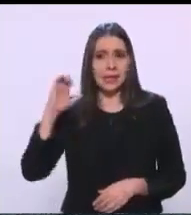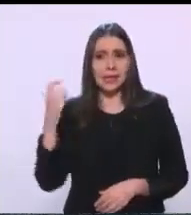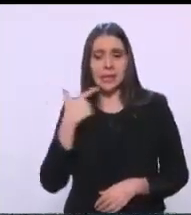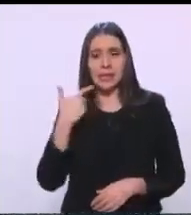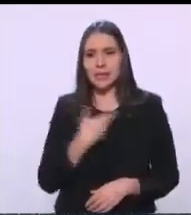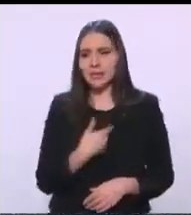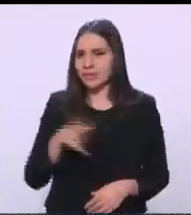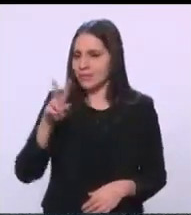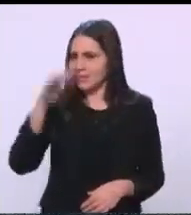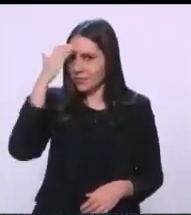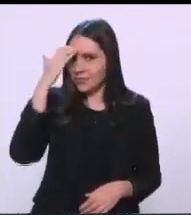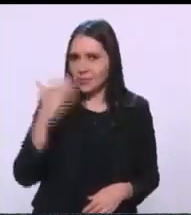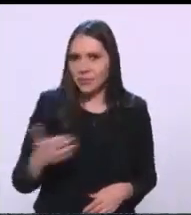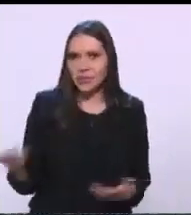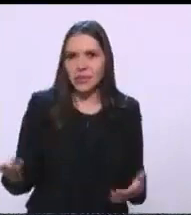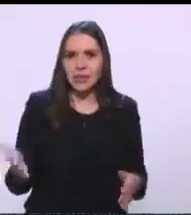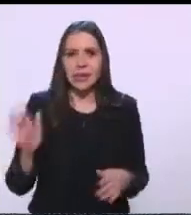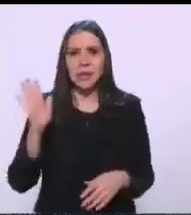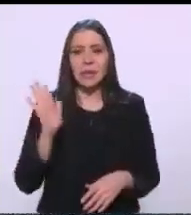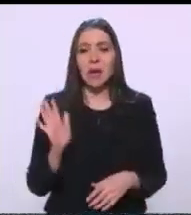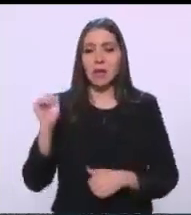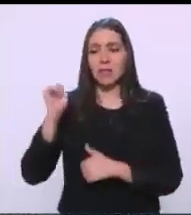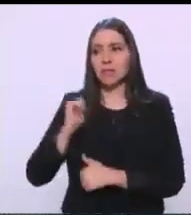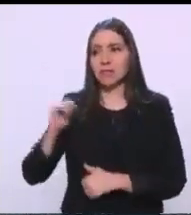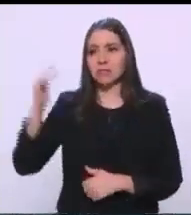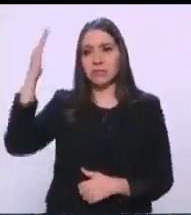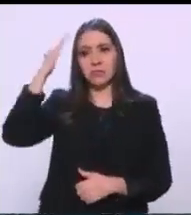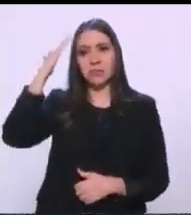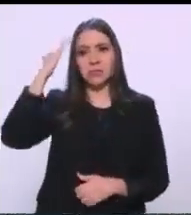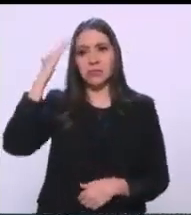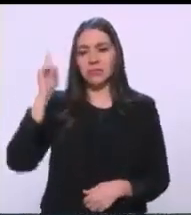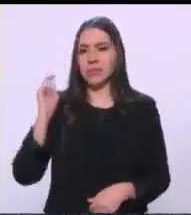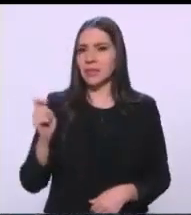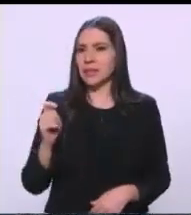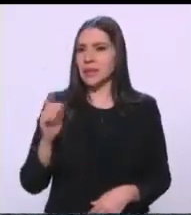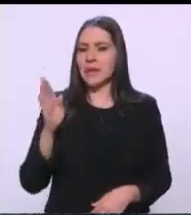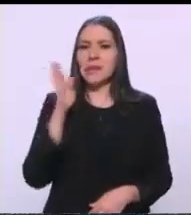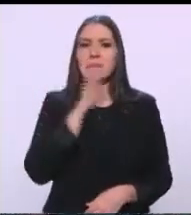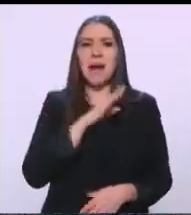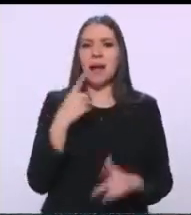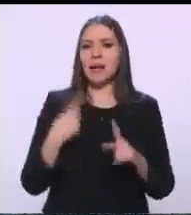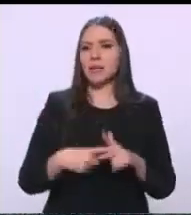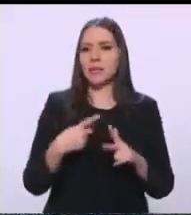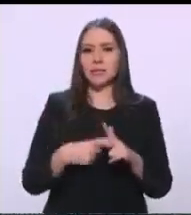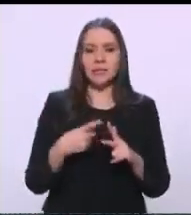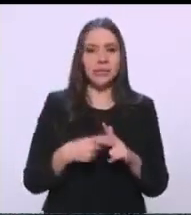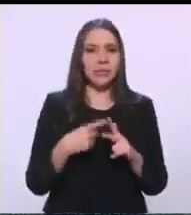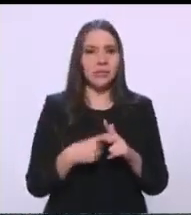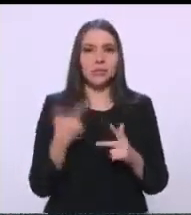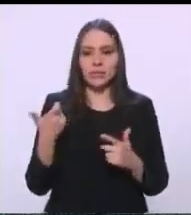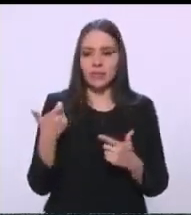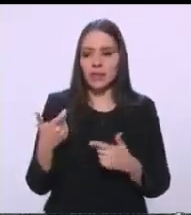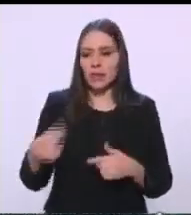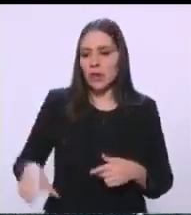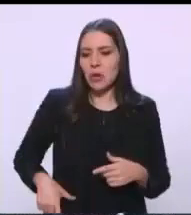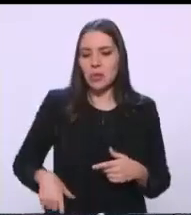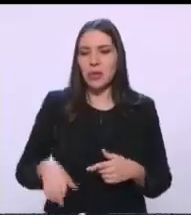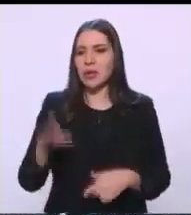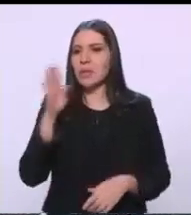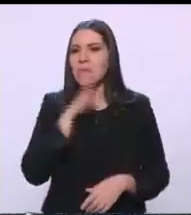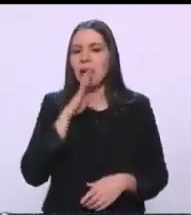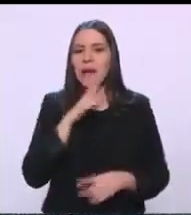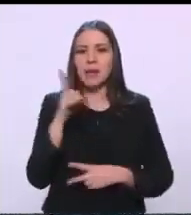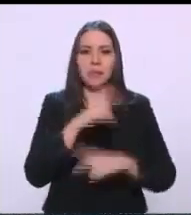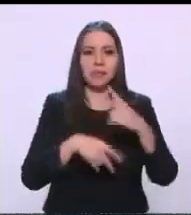administradores, o si quieren tener esa posición de administradores, han sido muy malos administradores, han saqueado al país, han inundado